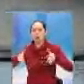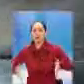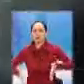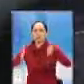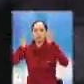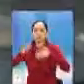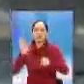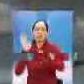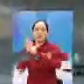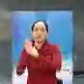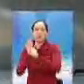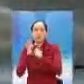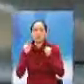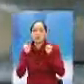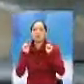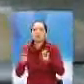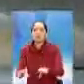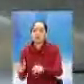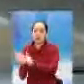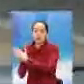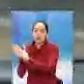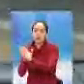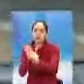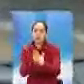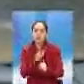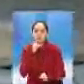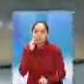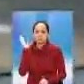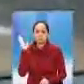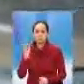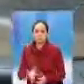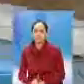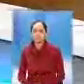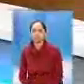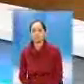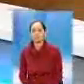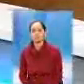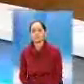carriles. La tierra esa que se está...